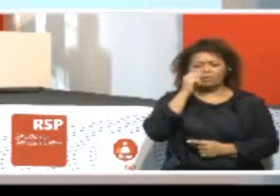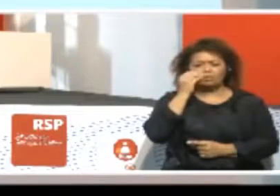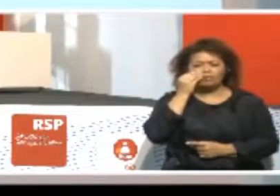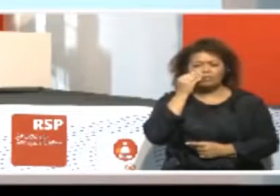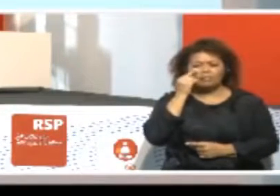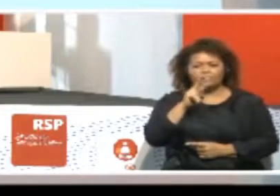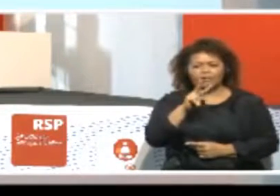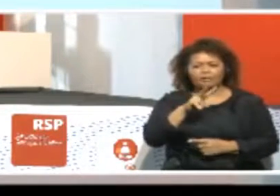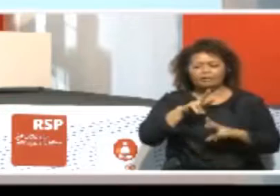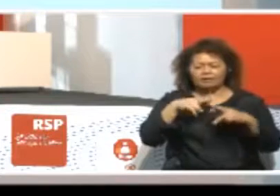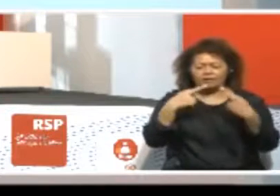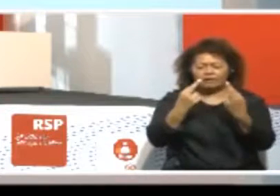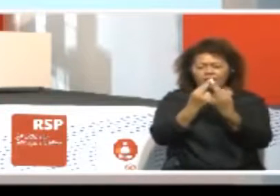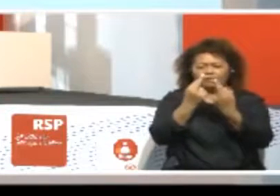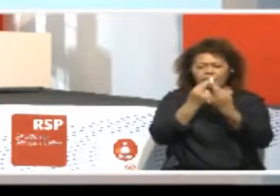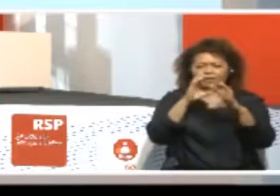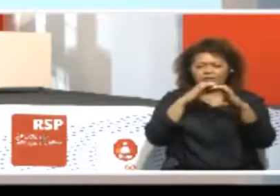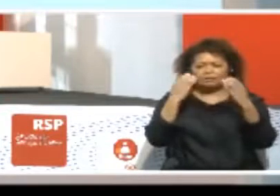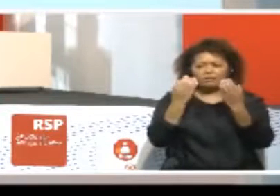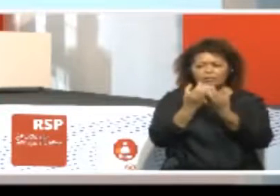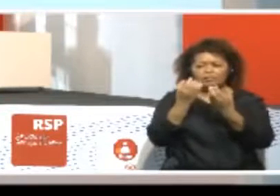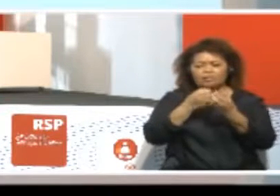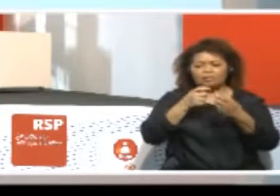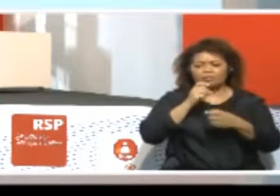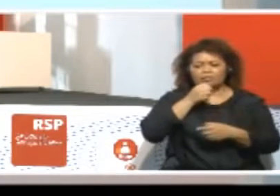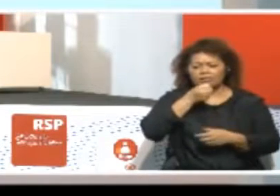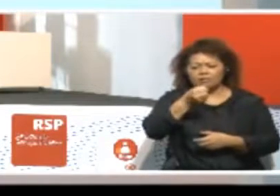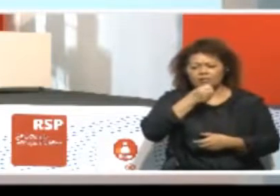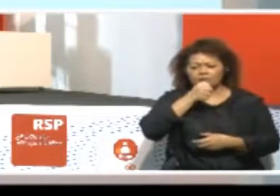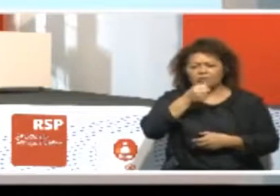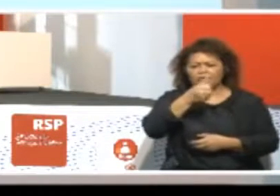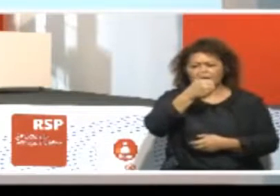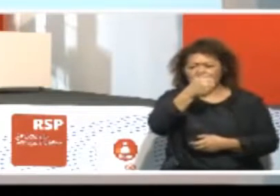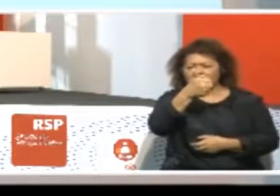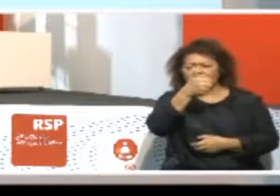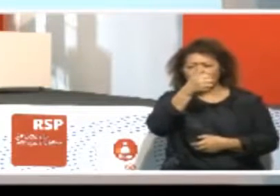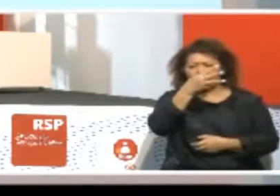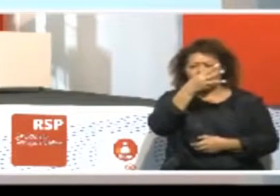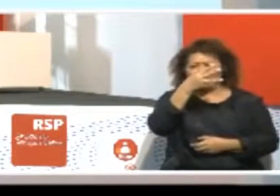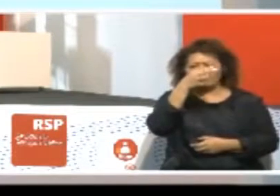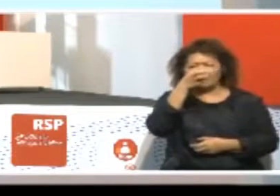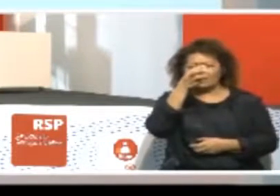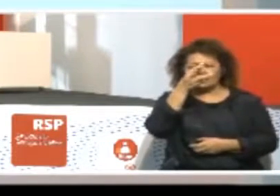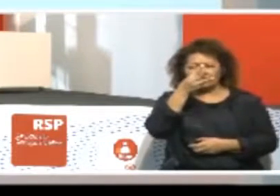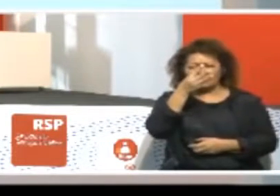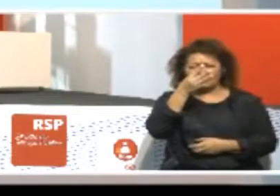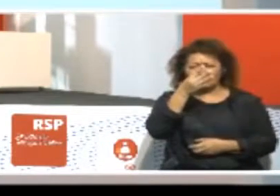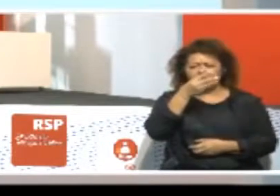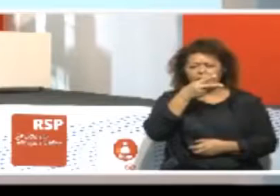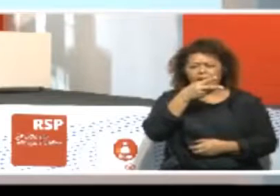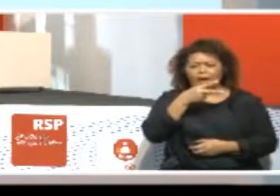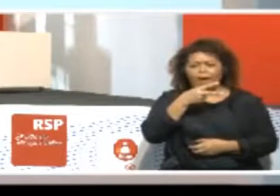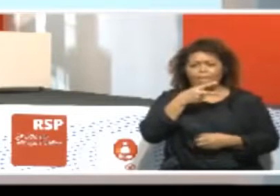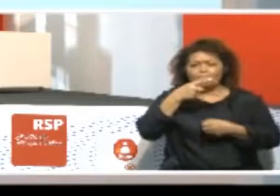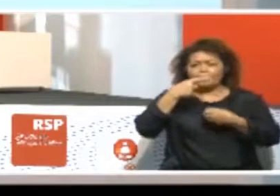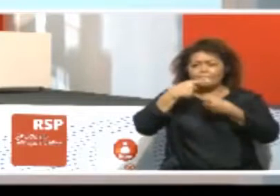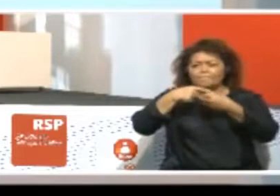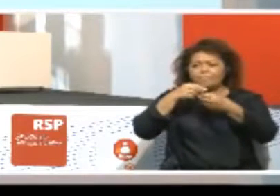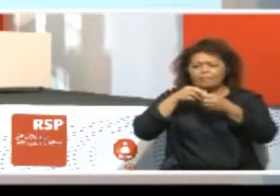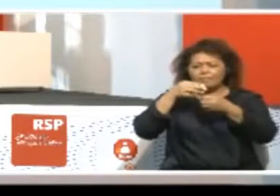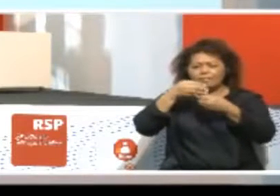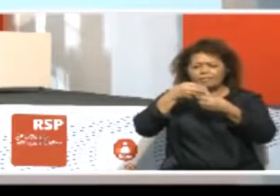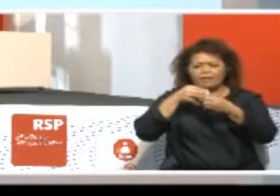pude entrevistar 143 de los 298 alcaldes que estaban presentes. Entonces, ¿qué